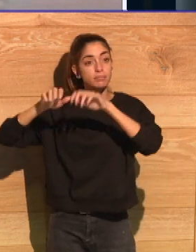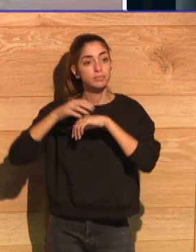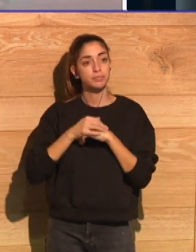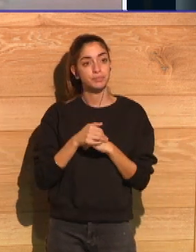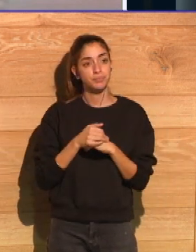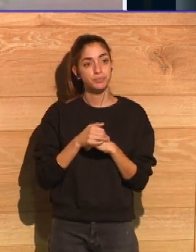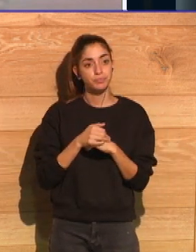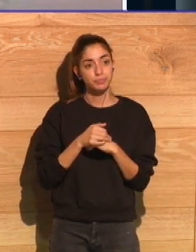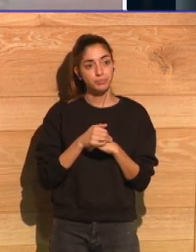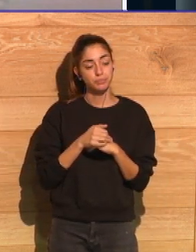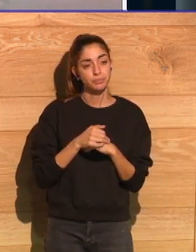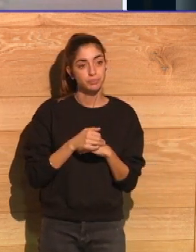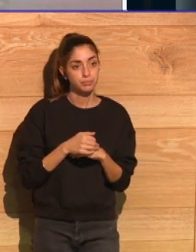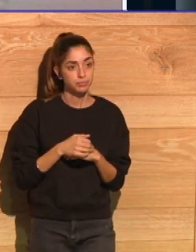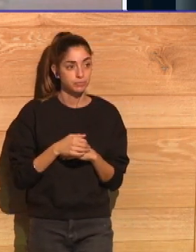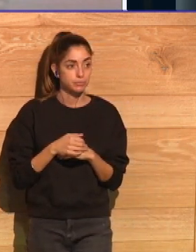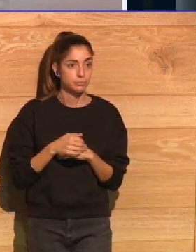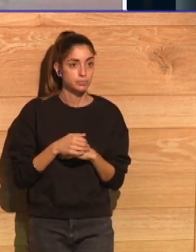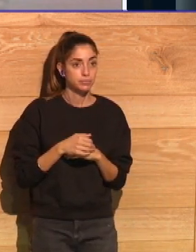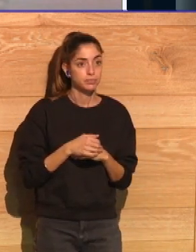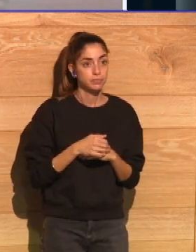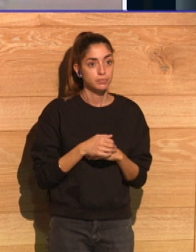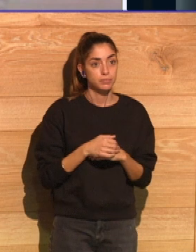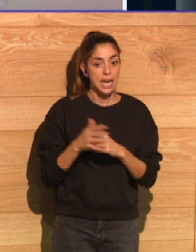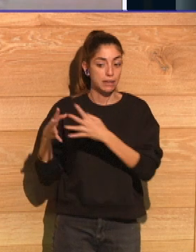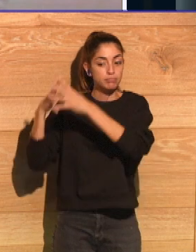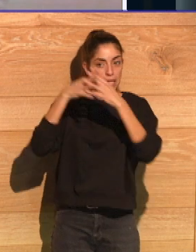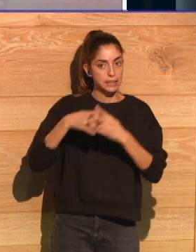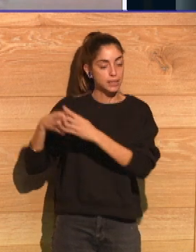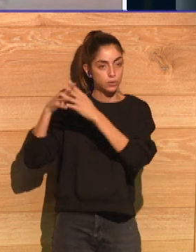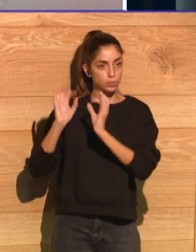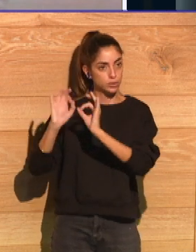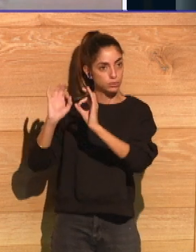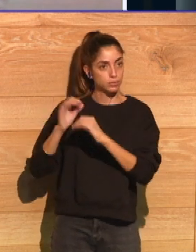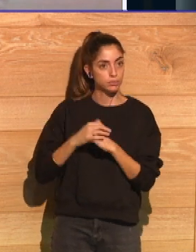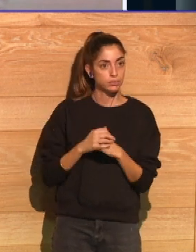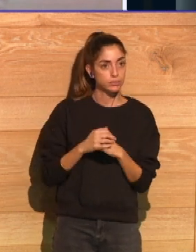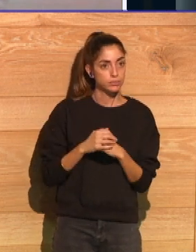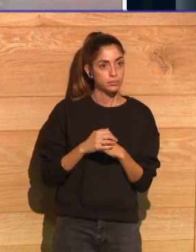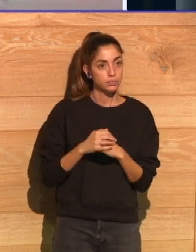en el oeste de Estados Unidos.